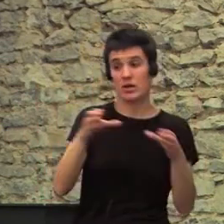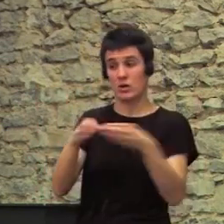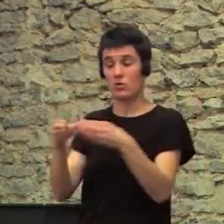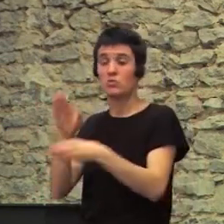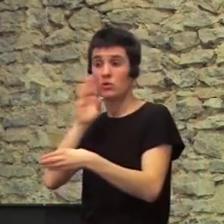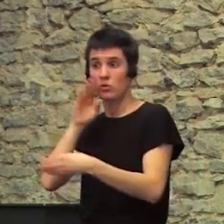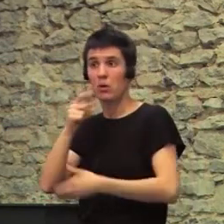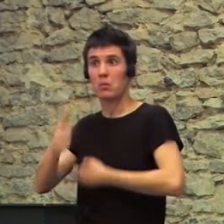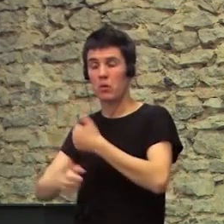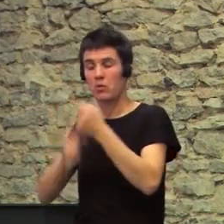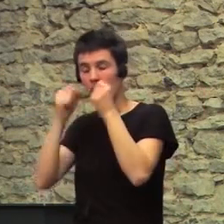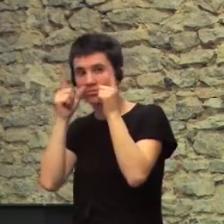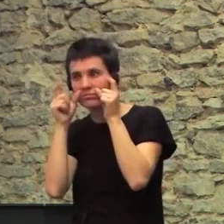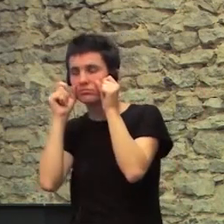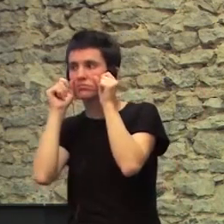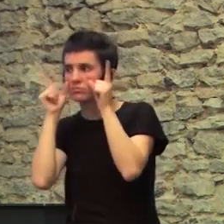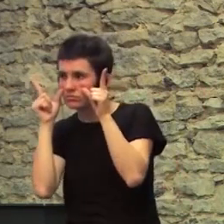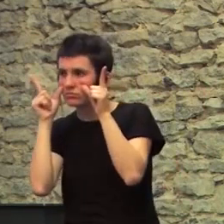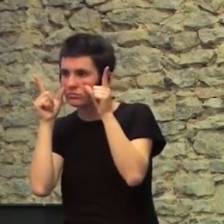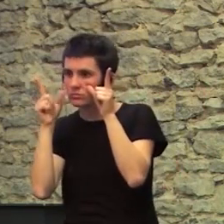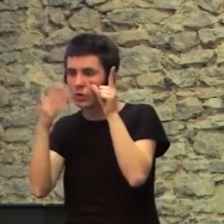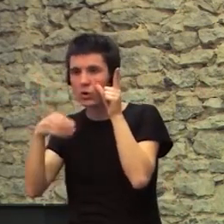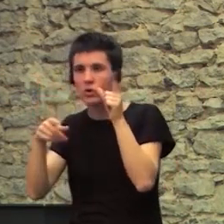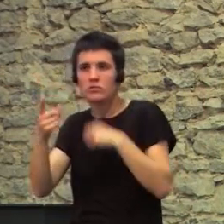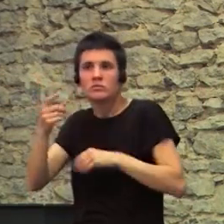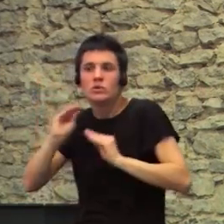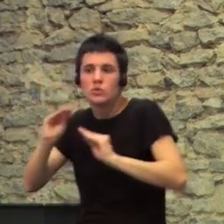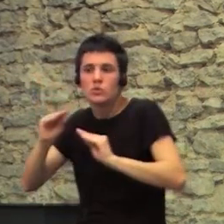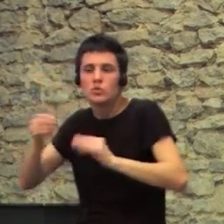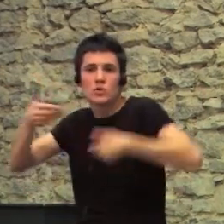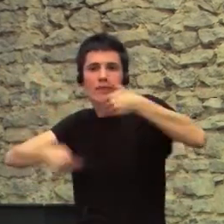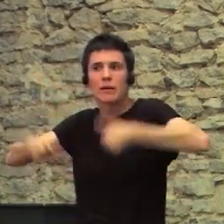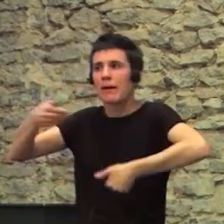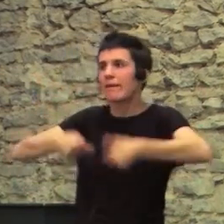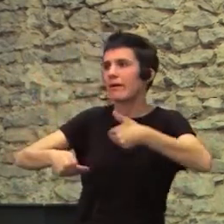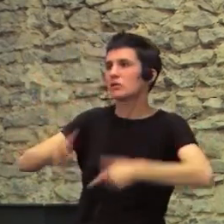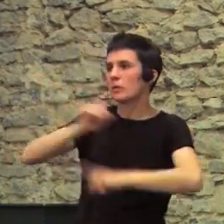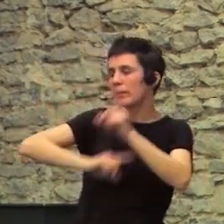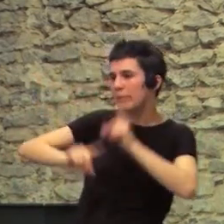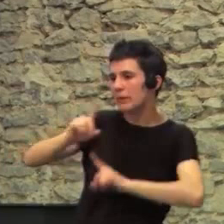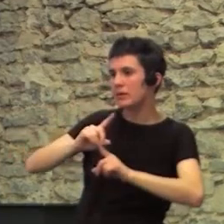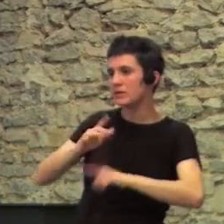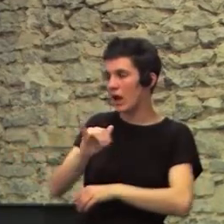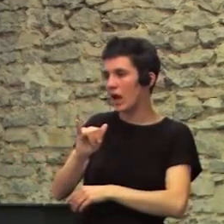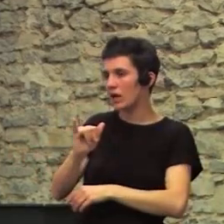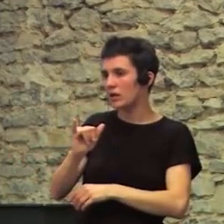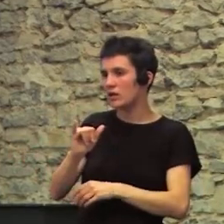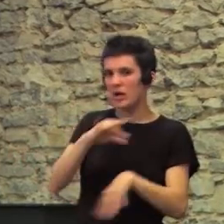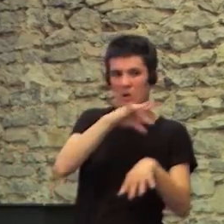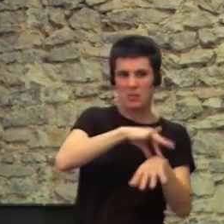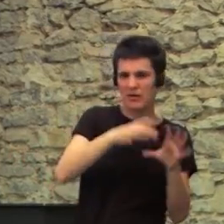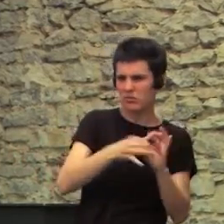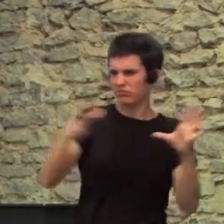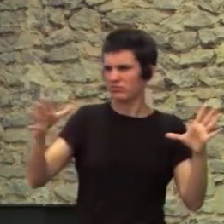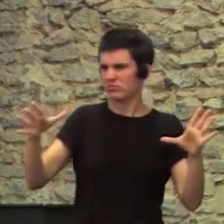se dan cuenta que sus demandas y sus problemas tienen una parte enorme que no tiene que ver con lo médico, sino